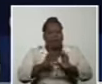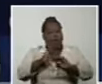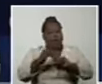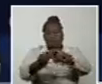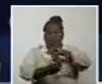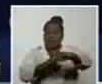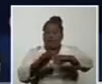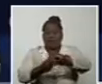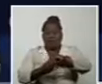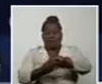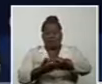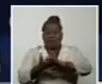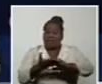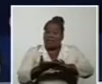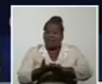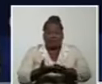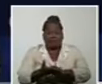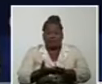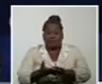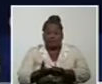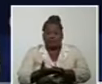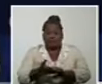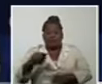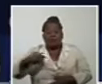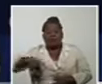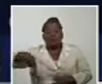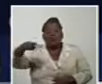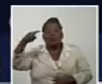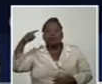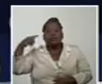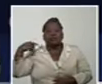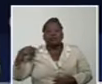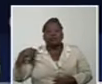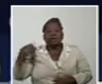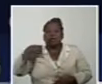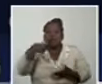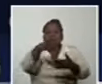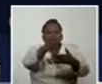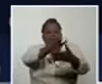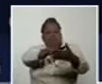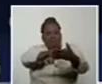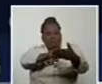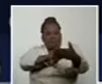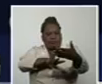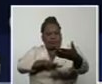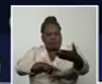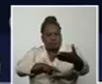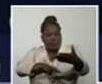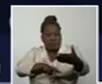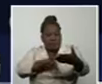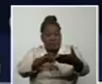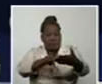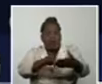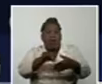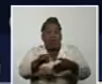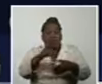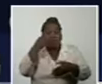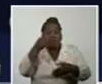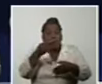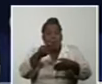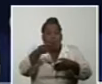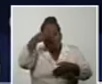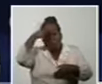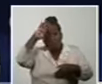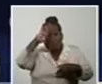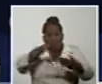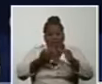nada. Ayer yo leí un artículo que salió en Cuba Debate que plantea las 10